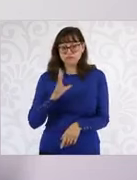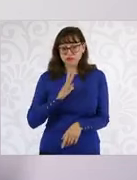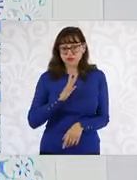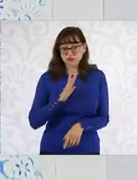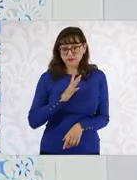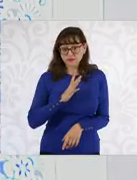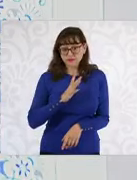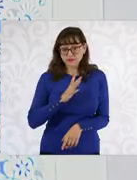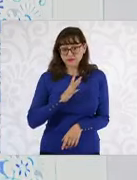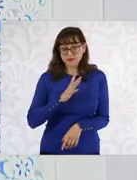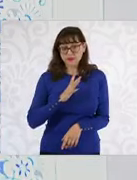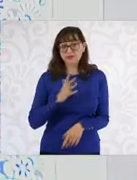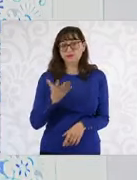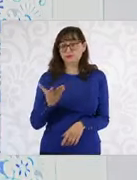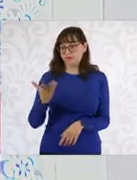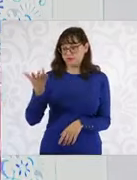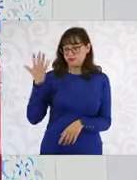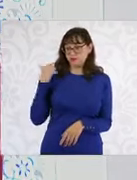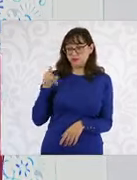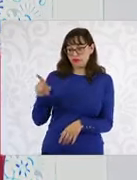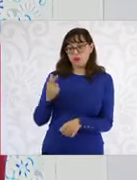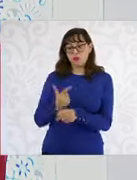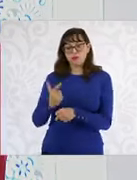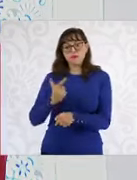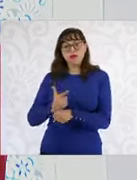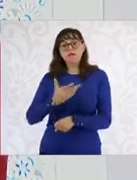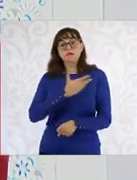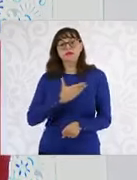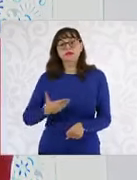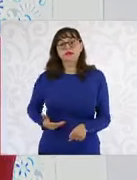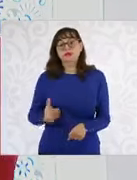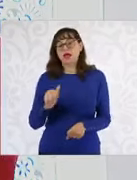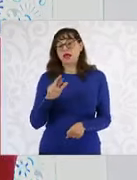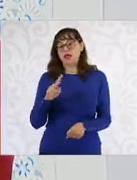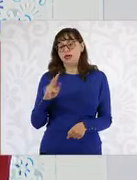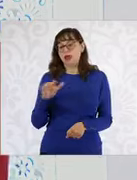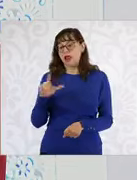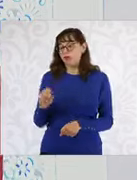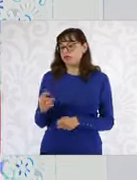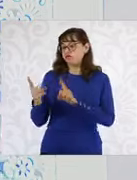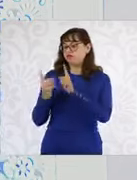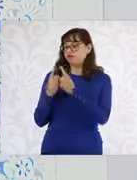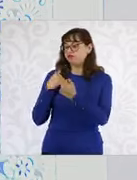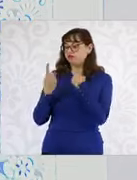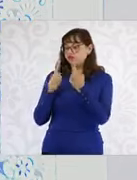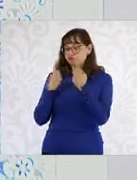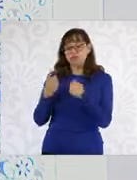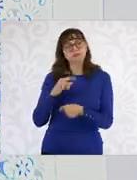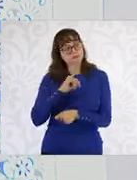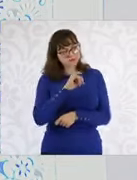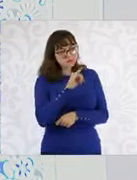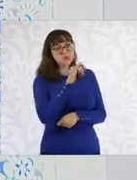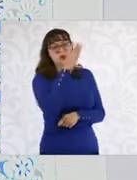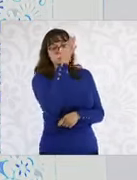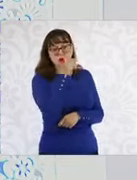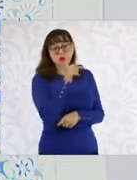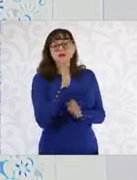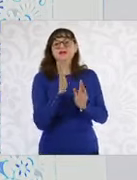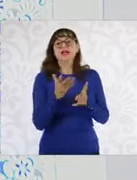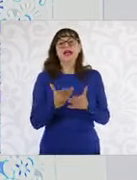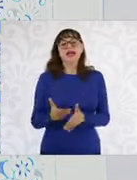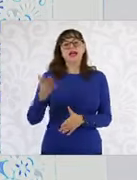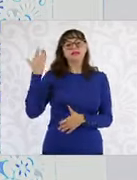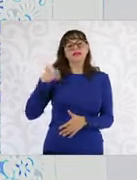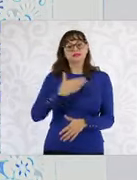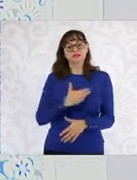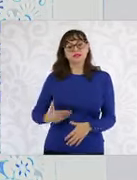el presidente Arévalo de Guatemala. Él está de acuerdo, inclusive desde el presidente Andrés Manuel López Obrador